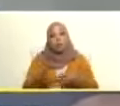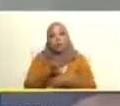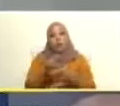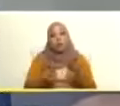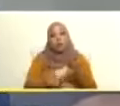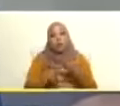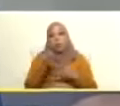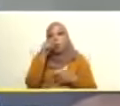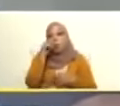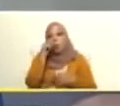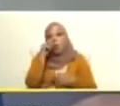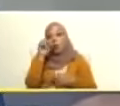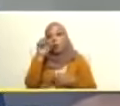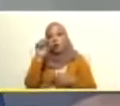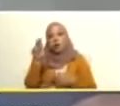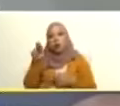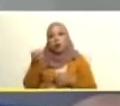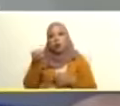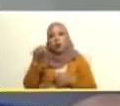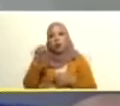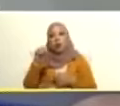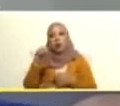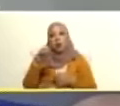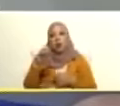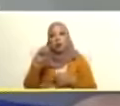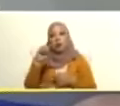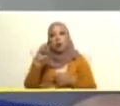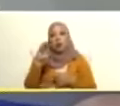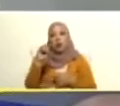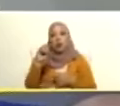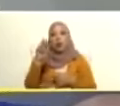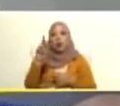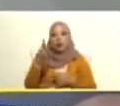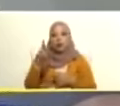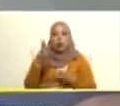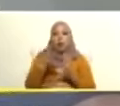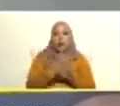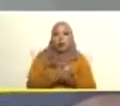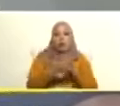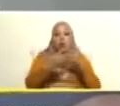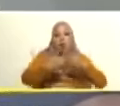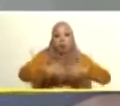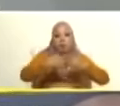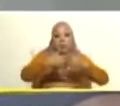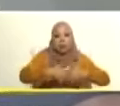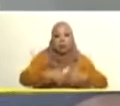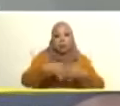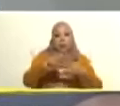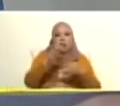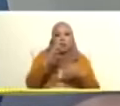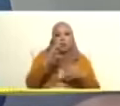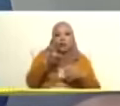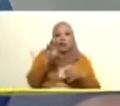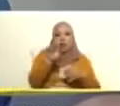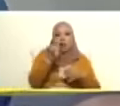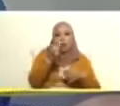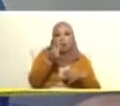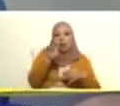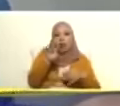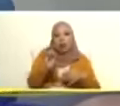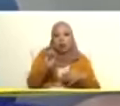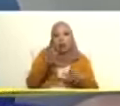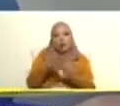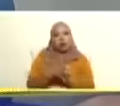Héctor Silva, también presidente de la CBG, y su departamento, su equipo, conjuntamente con Conindustria, en lo que respecta a la